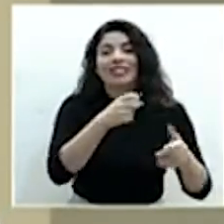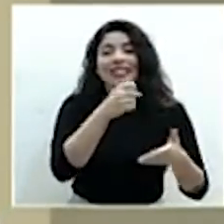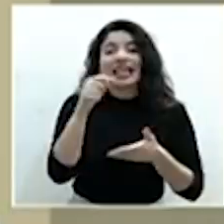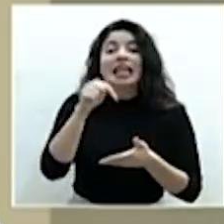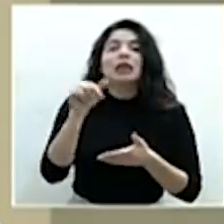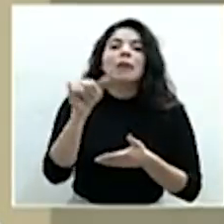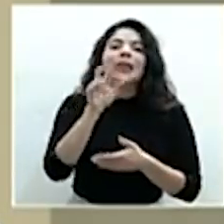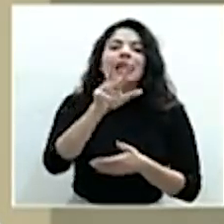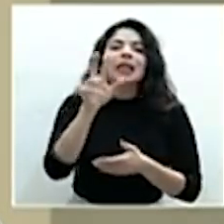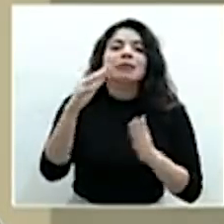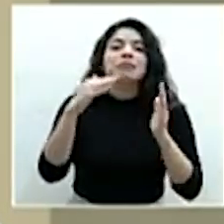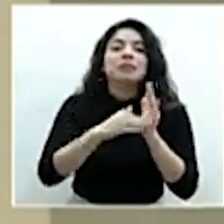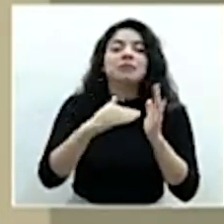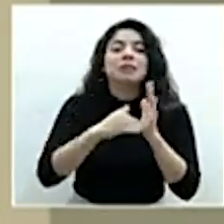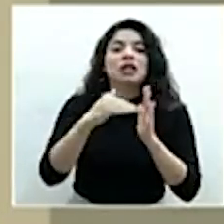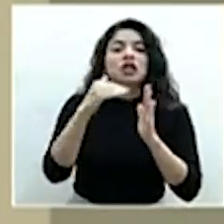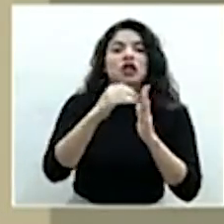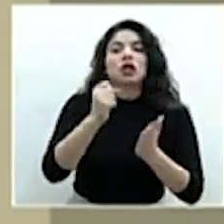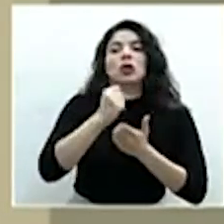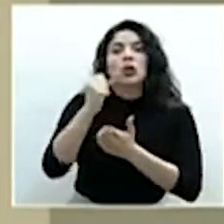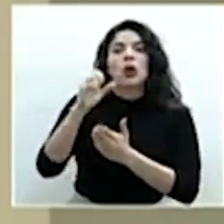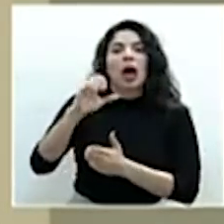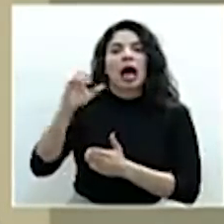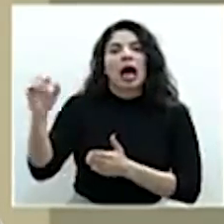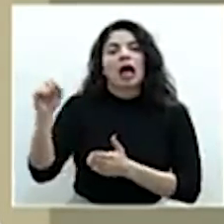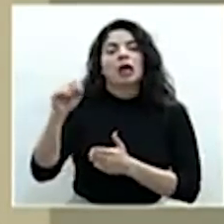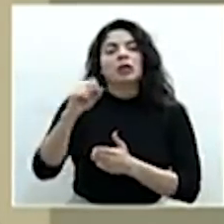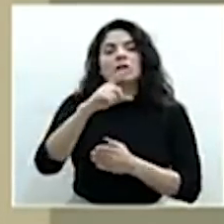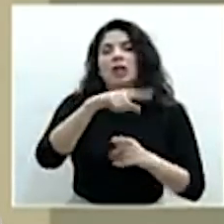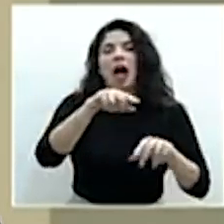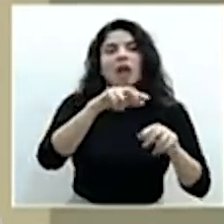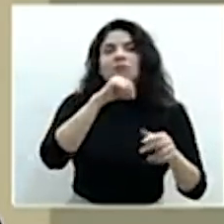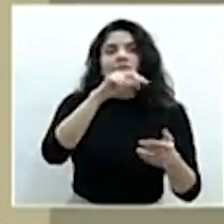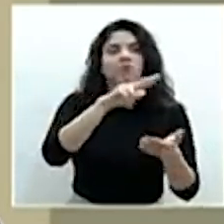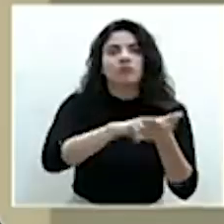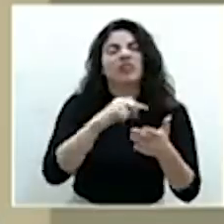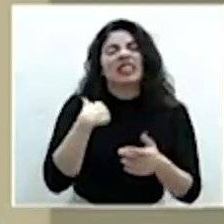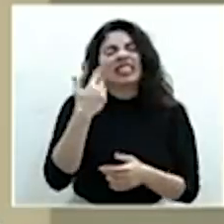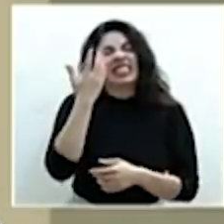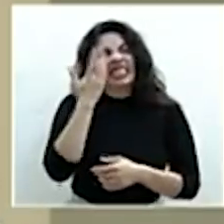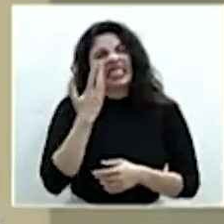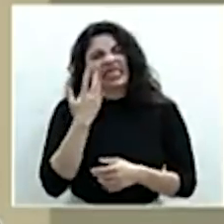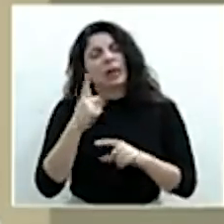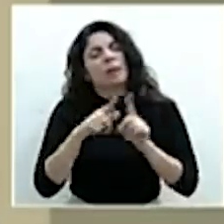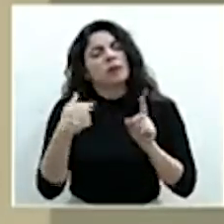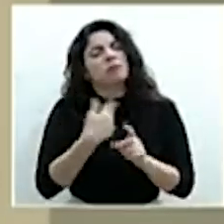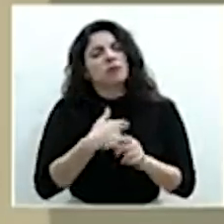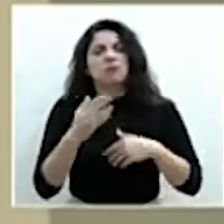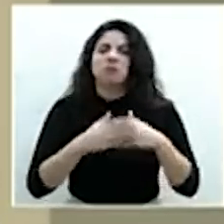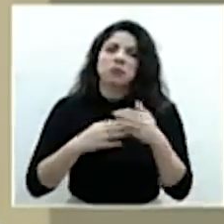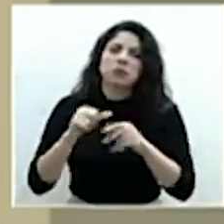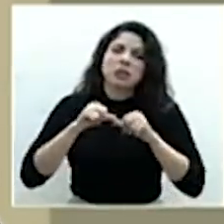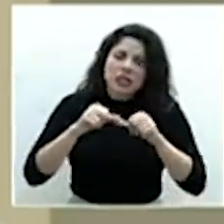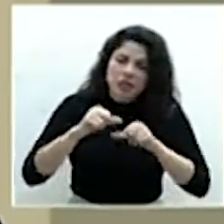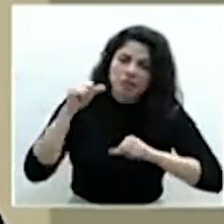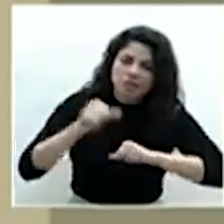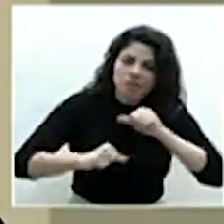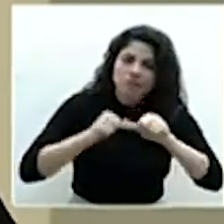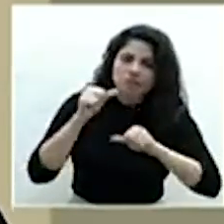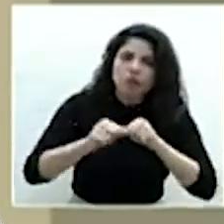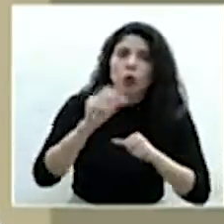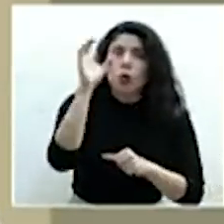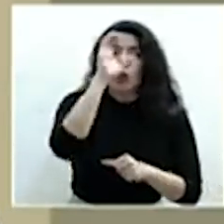mil millones a la Caja Costarricense del Seguro Social. No obstante, así nosotros seguiremos adelante para procurar que esos